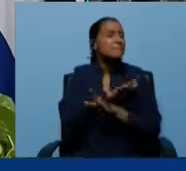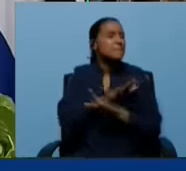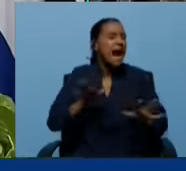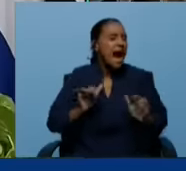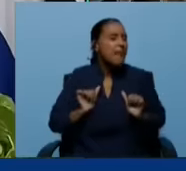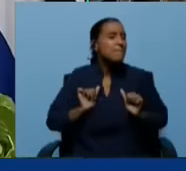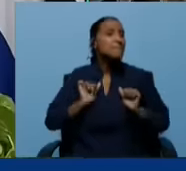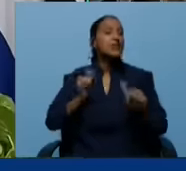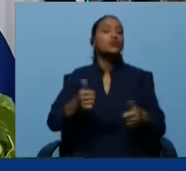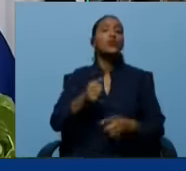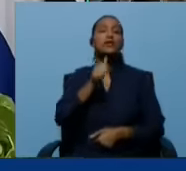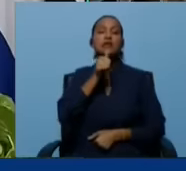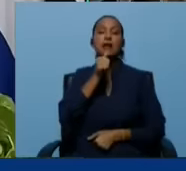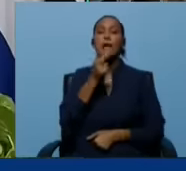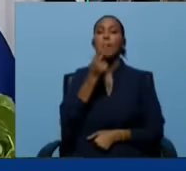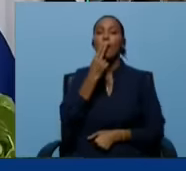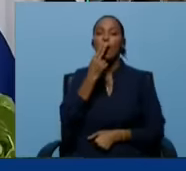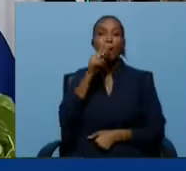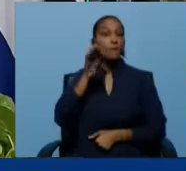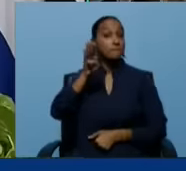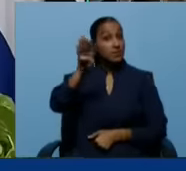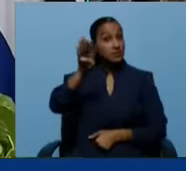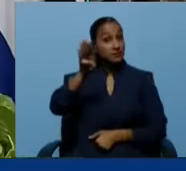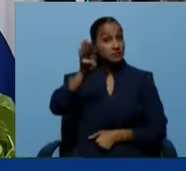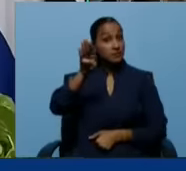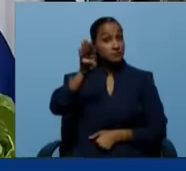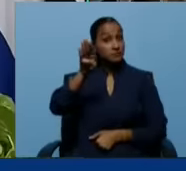y el español.